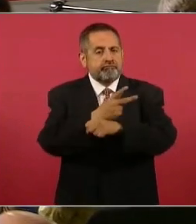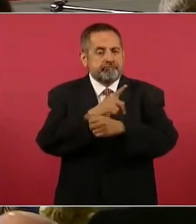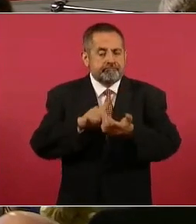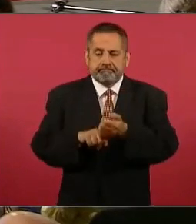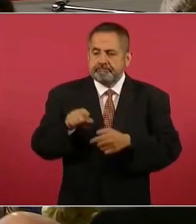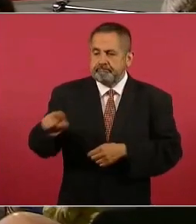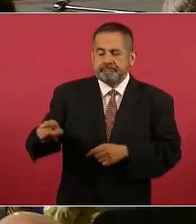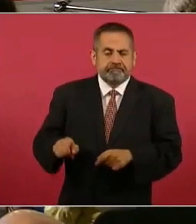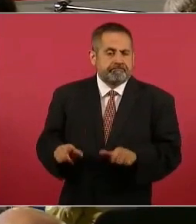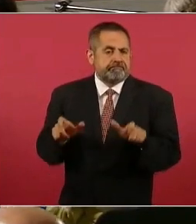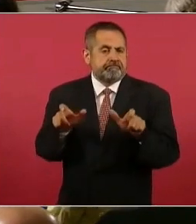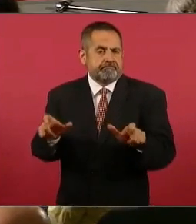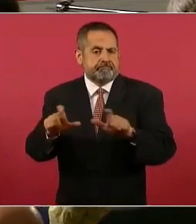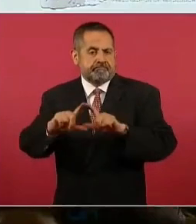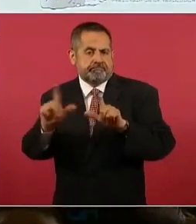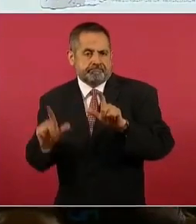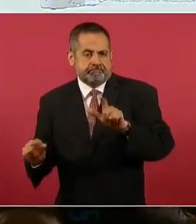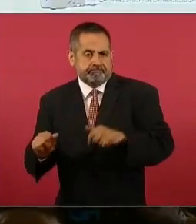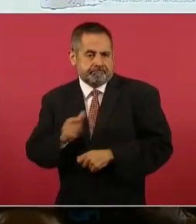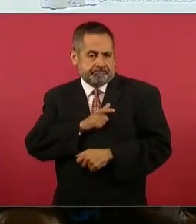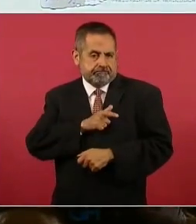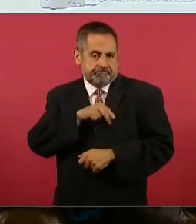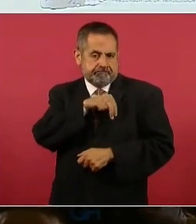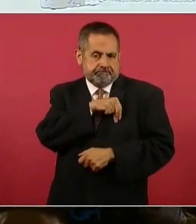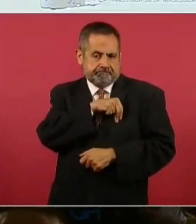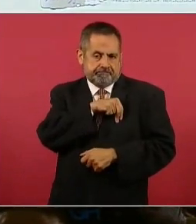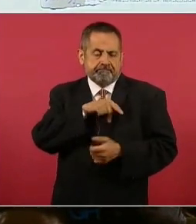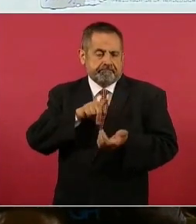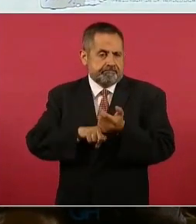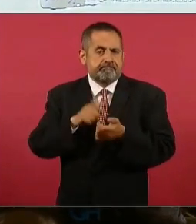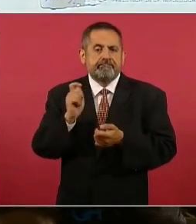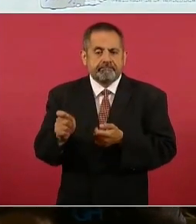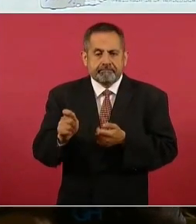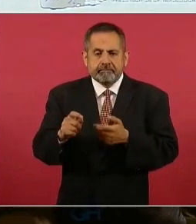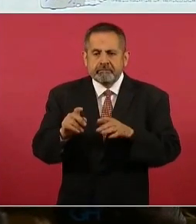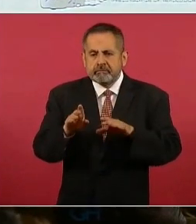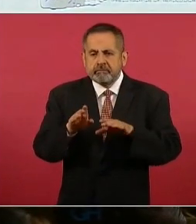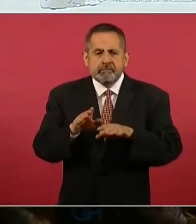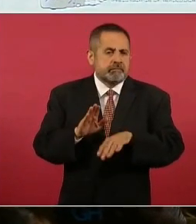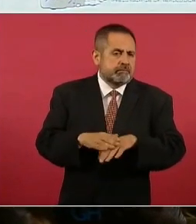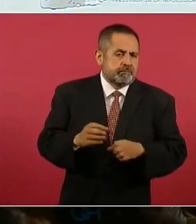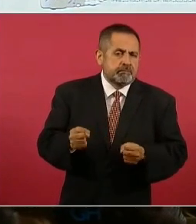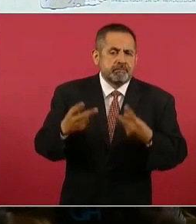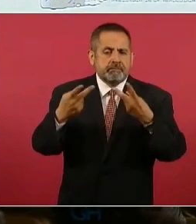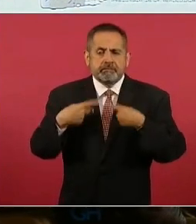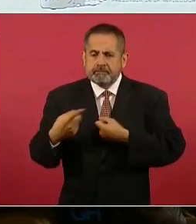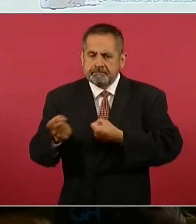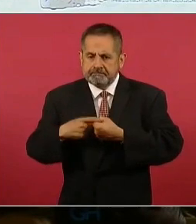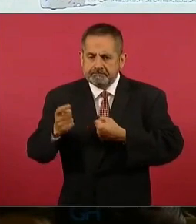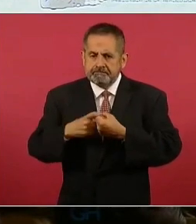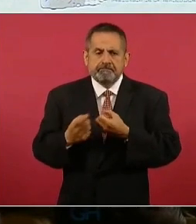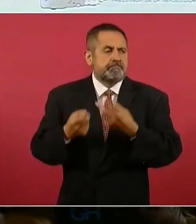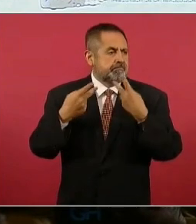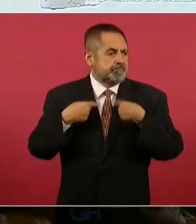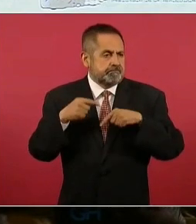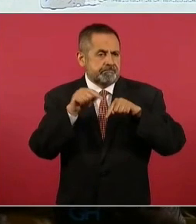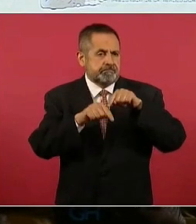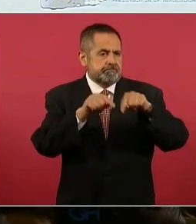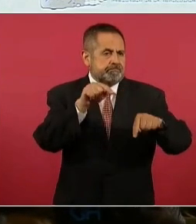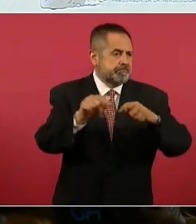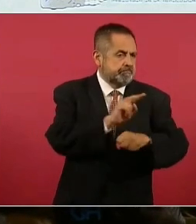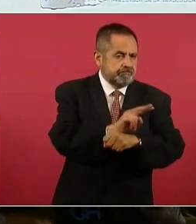guardia nacional principalmente en lo que tiene que ver con efectivos disponibles el